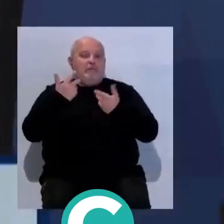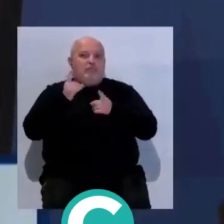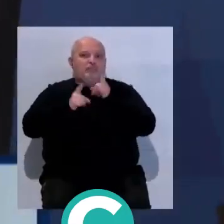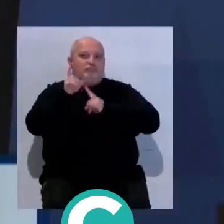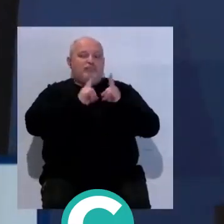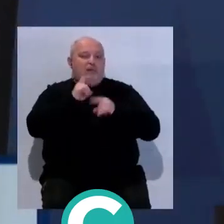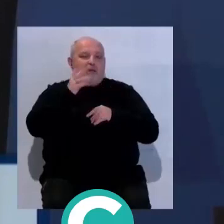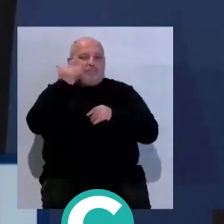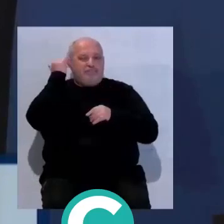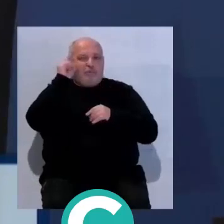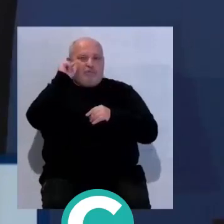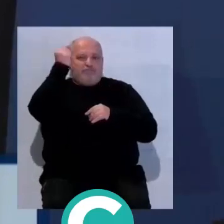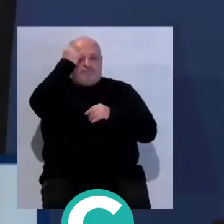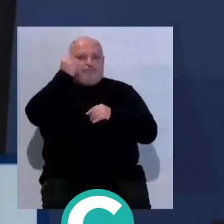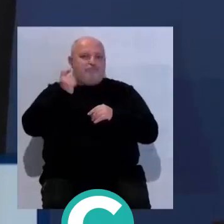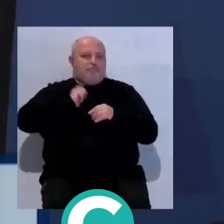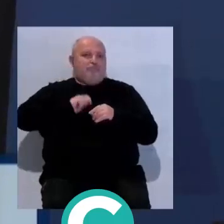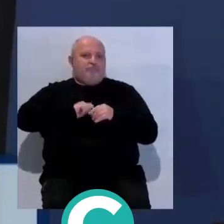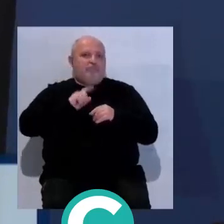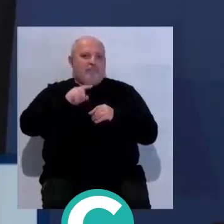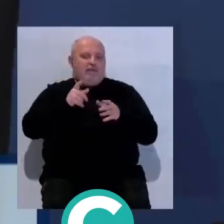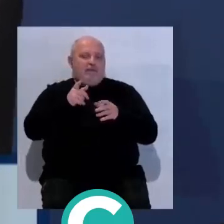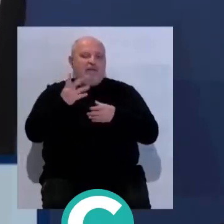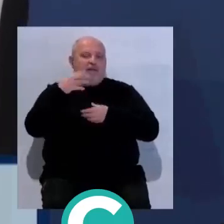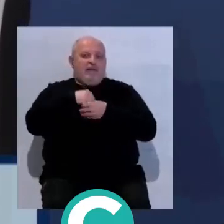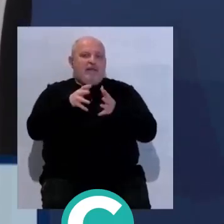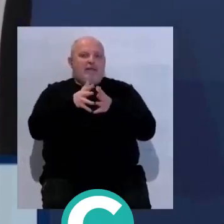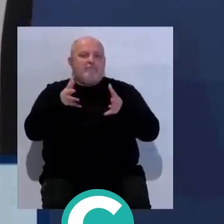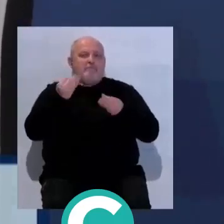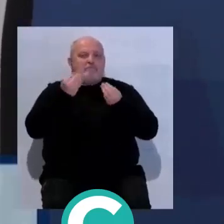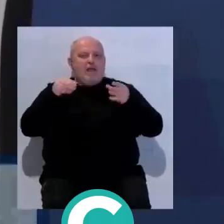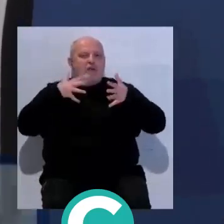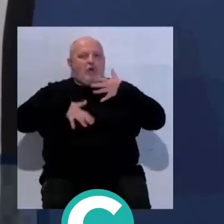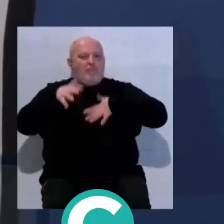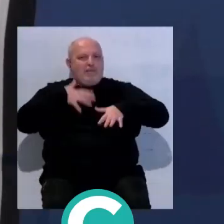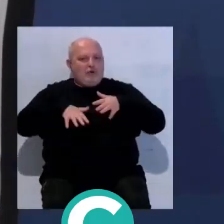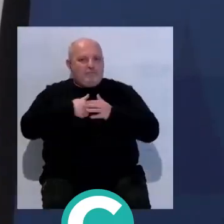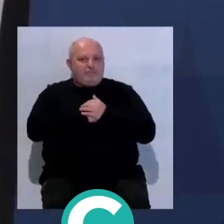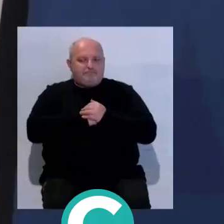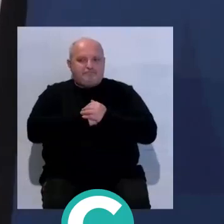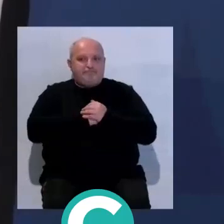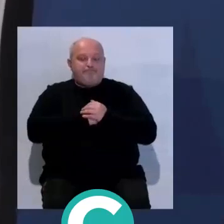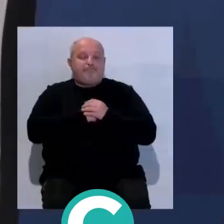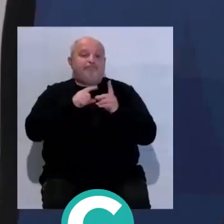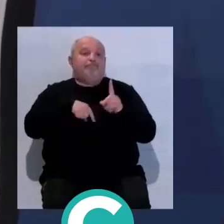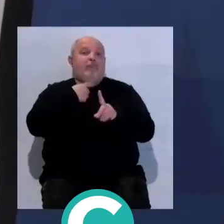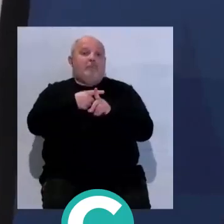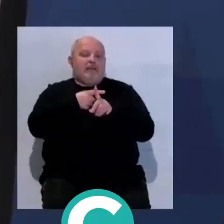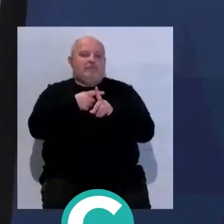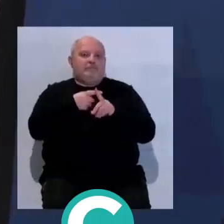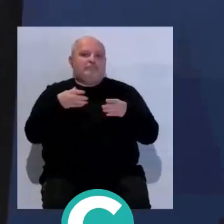talento, eso ha permitido generar conocimiento, que a su vez cierra ese